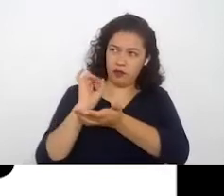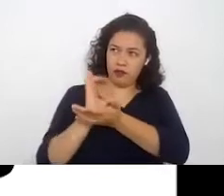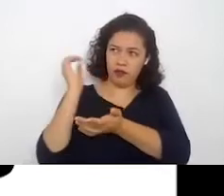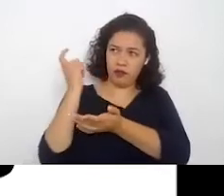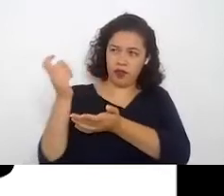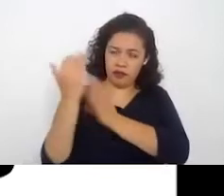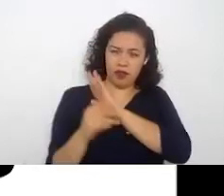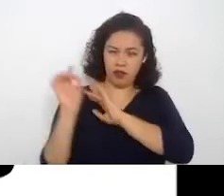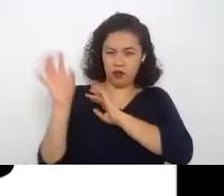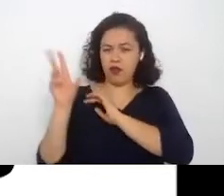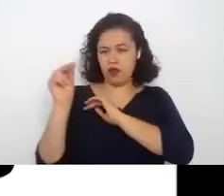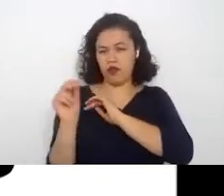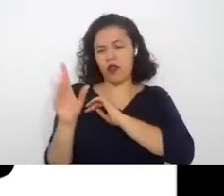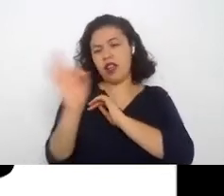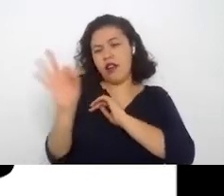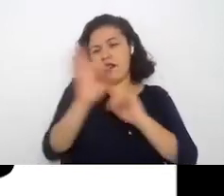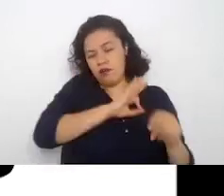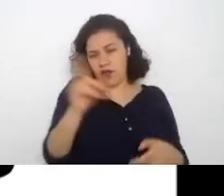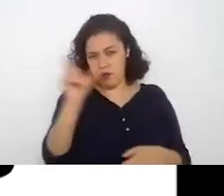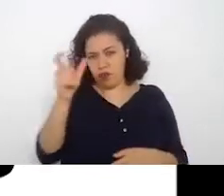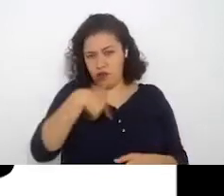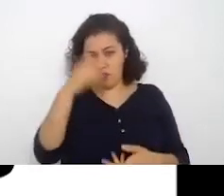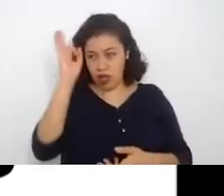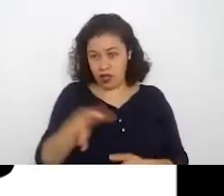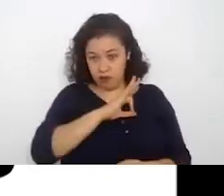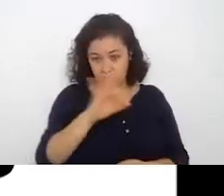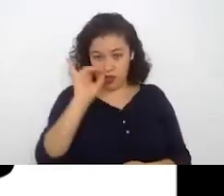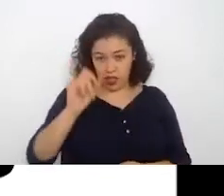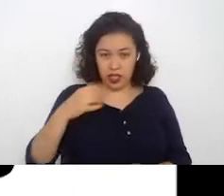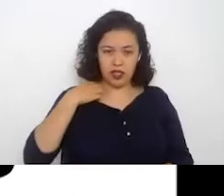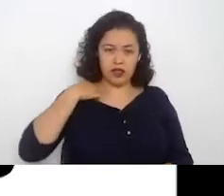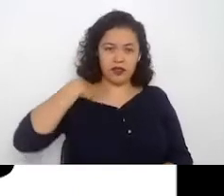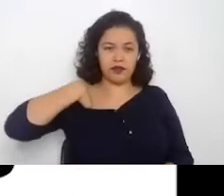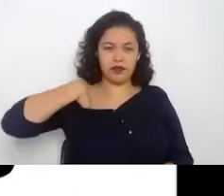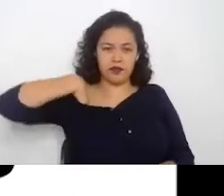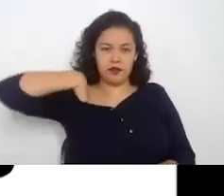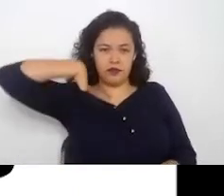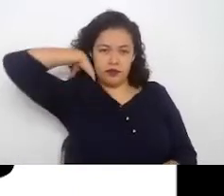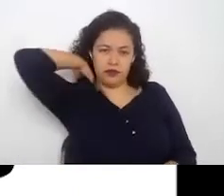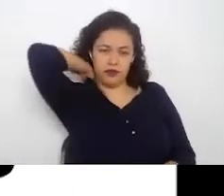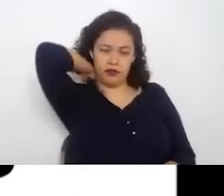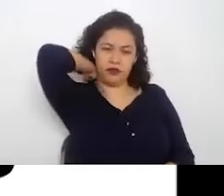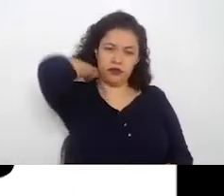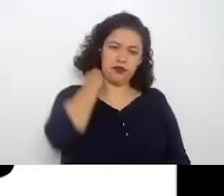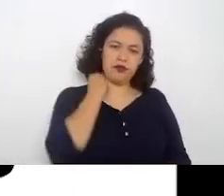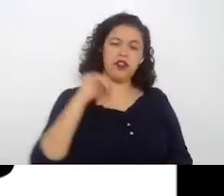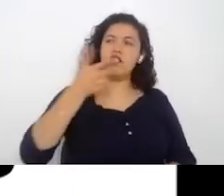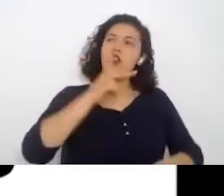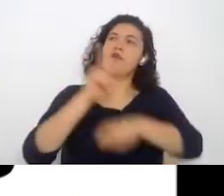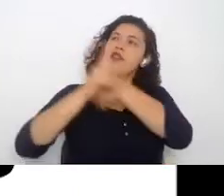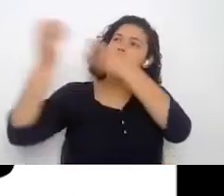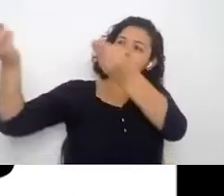qué categoría se puede recibir un donativo? Ok, si yo recibo un donativo del extranjero y no